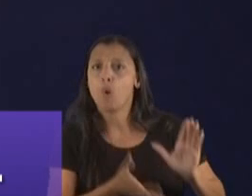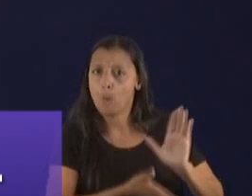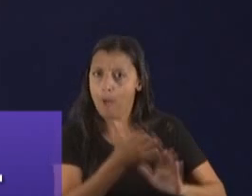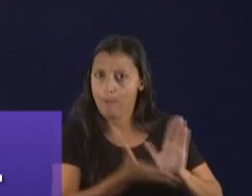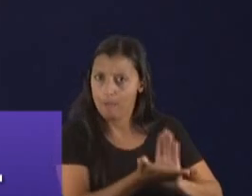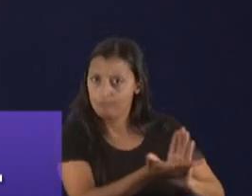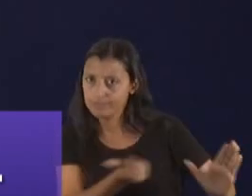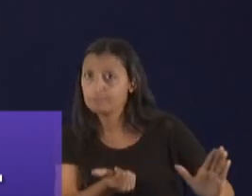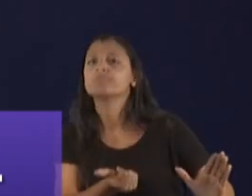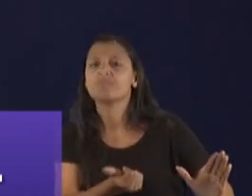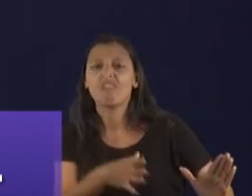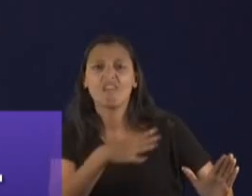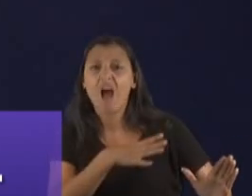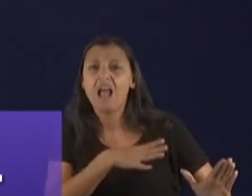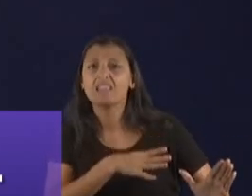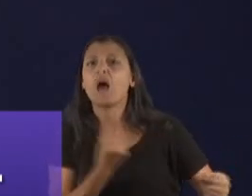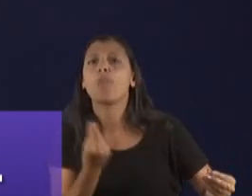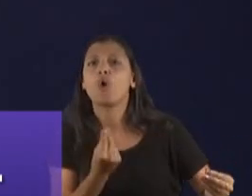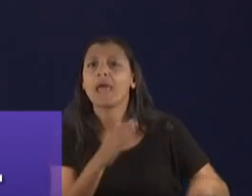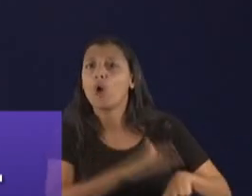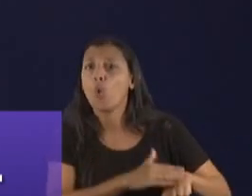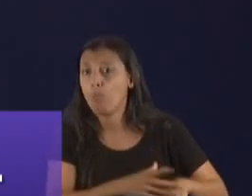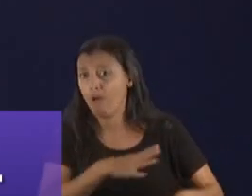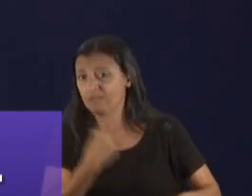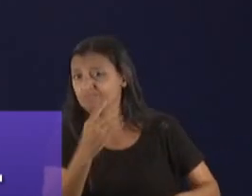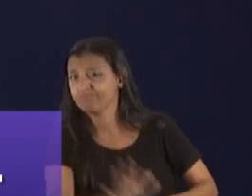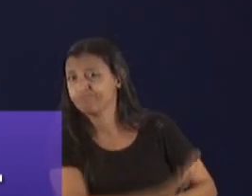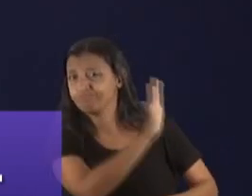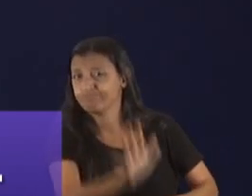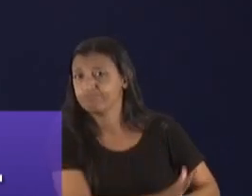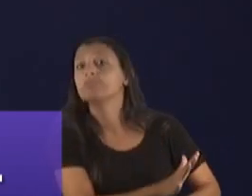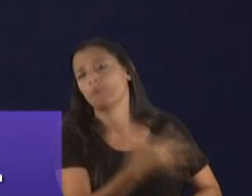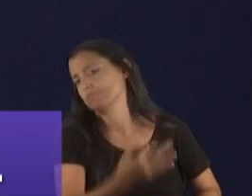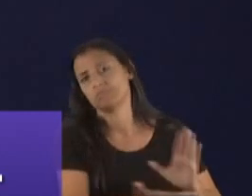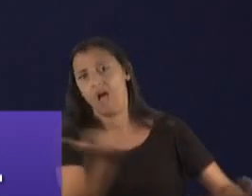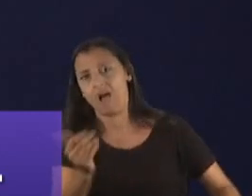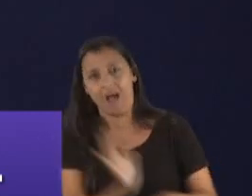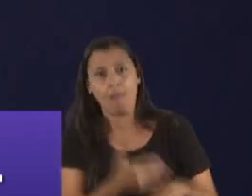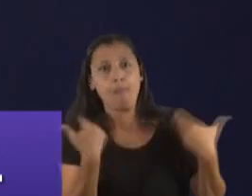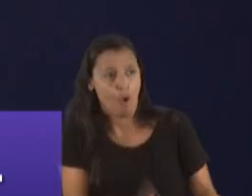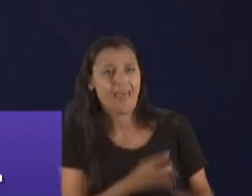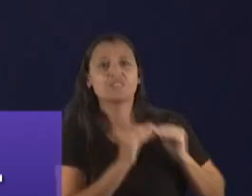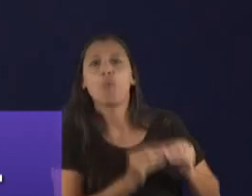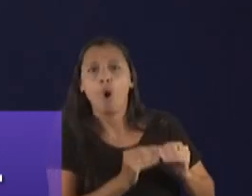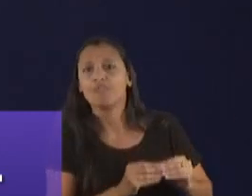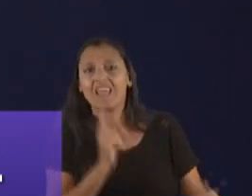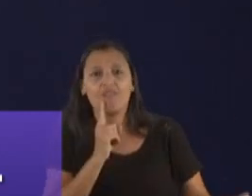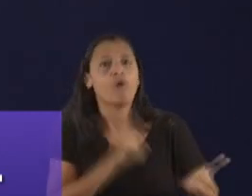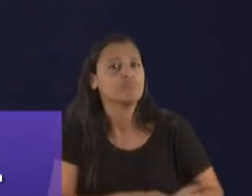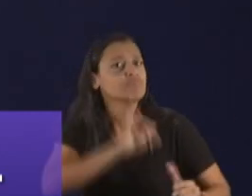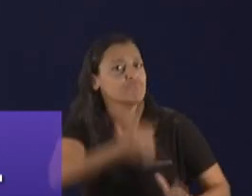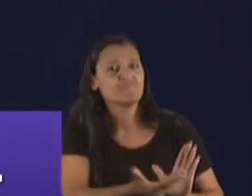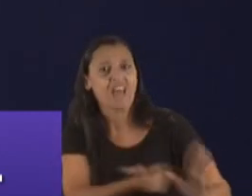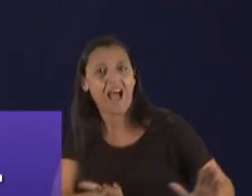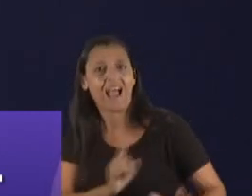eliminar por la falta de transparencia. No necesariamente el dinero o el fin